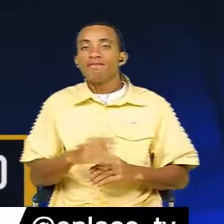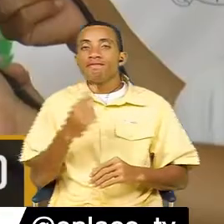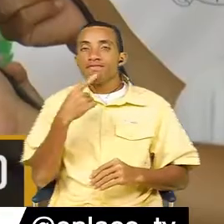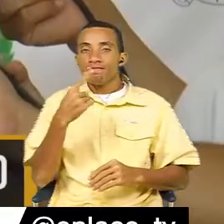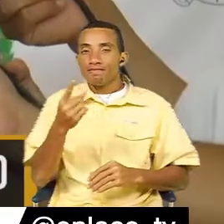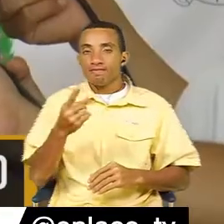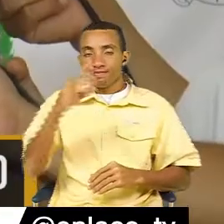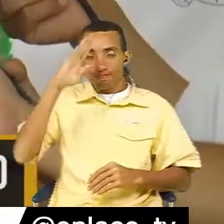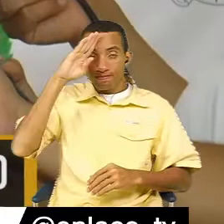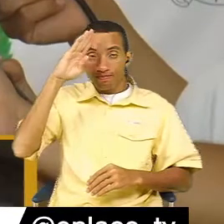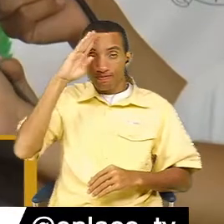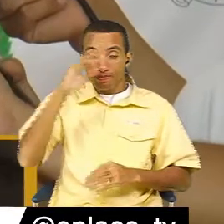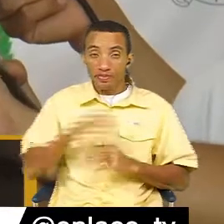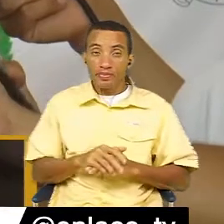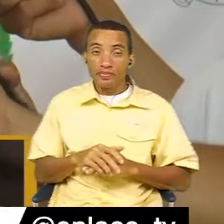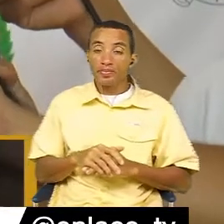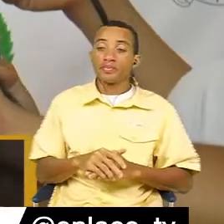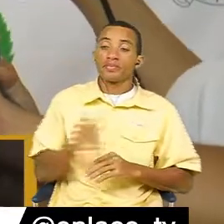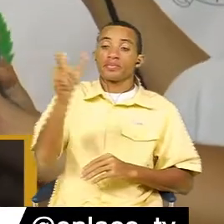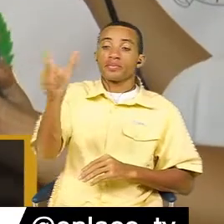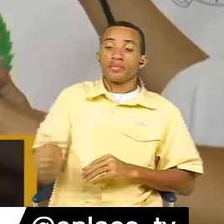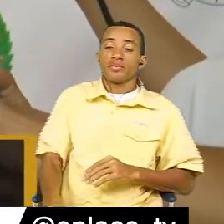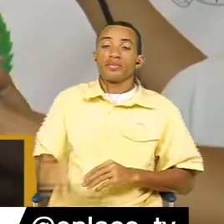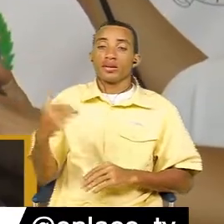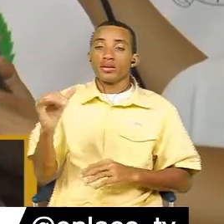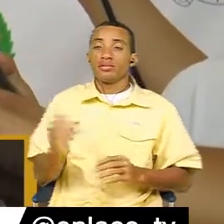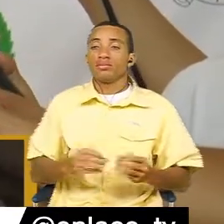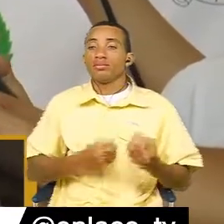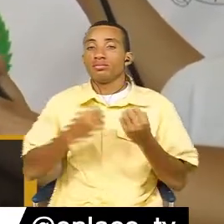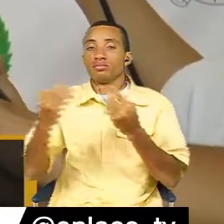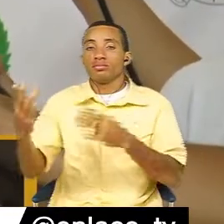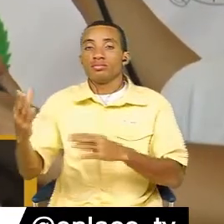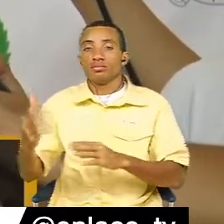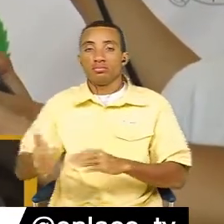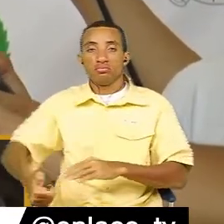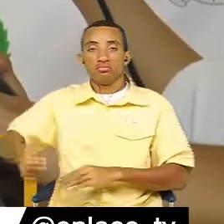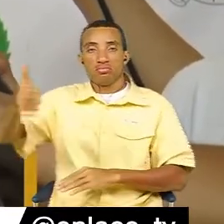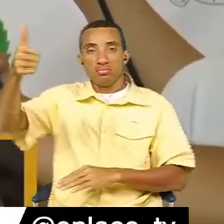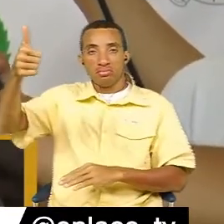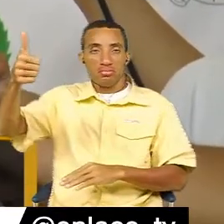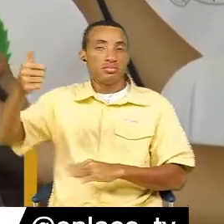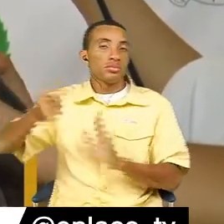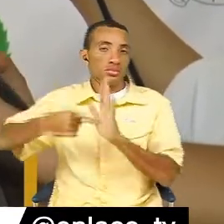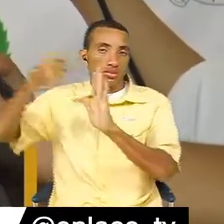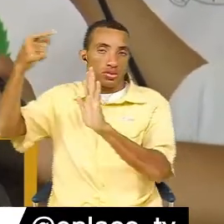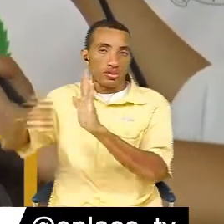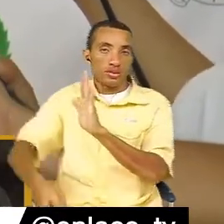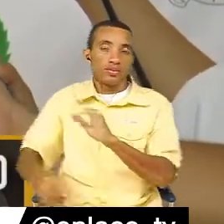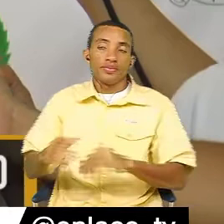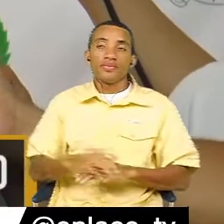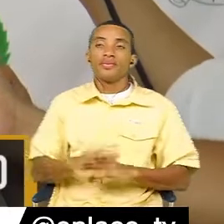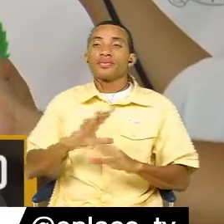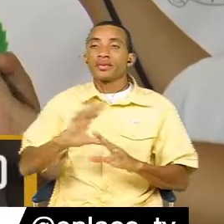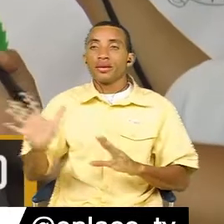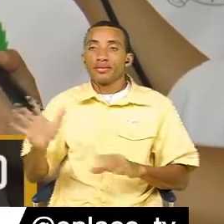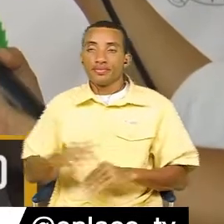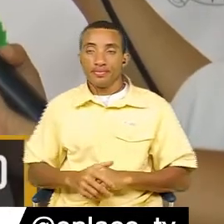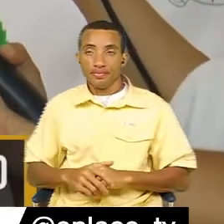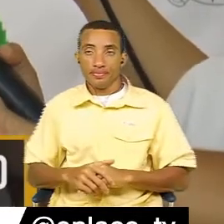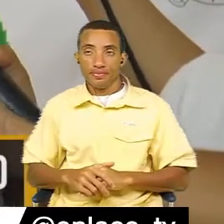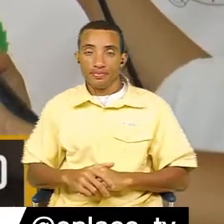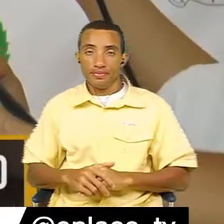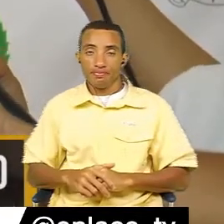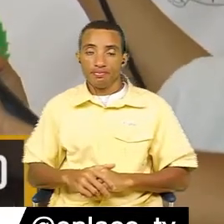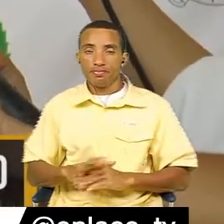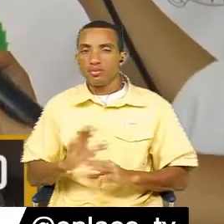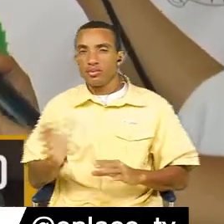policía. Esta persona pues es dejada a disposición de la autoridad competente con el ilícito que llevaba. Esto más